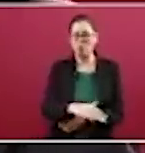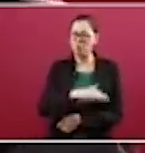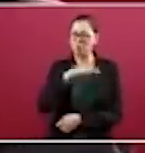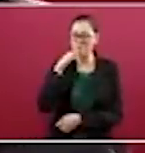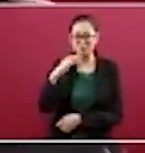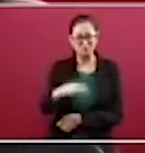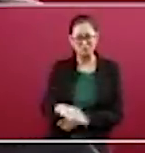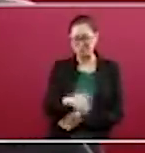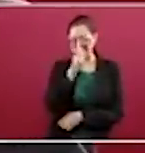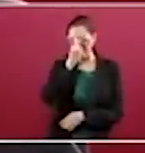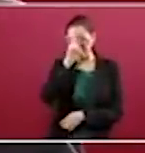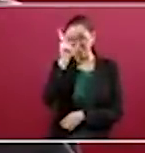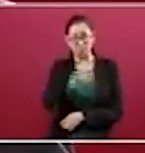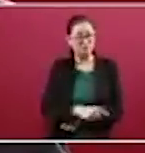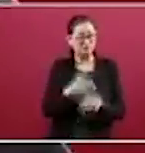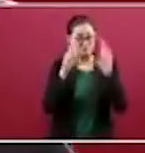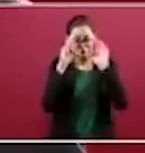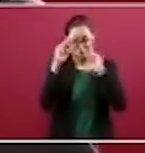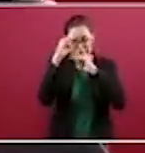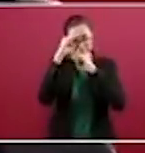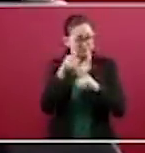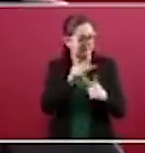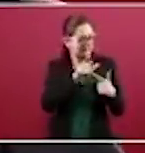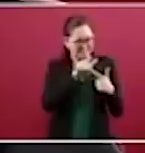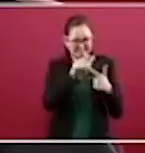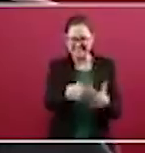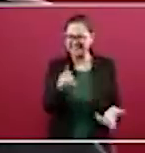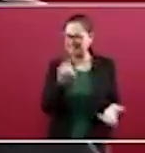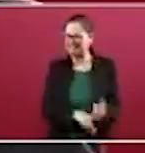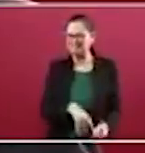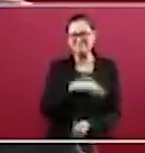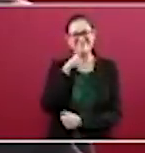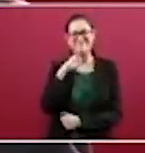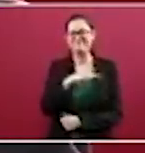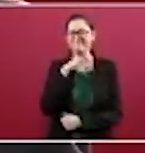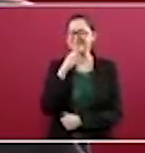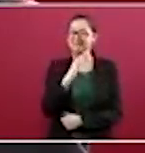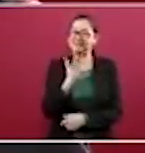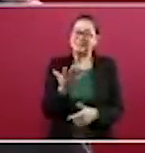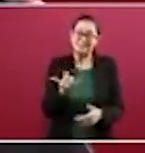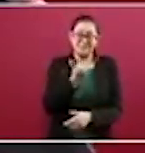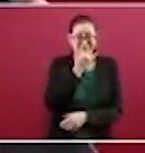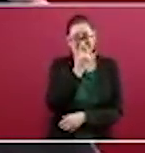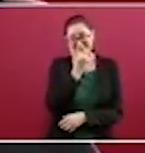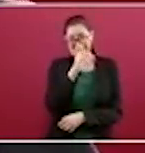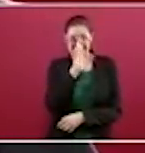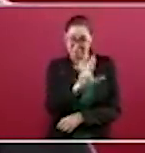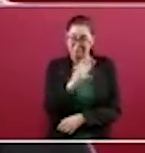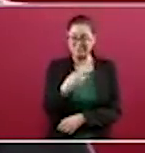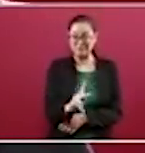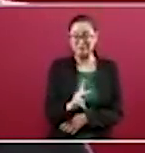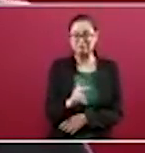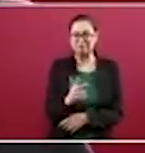El conservador es muy corrupto, con todo respeto. Entonces, tengo